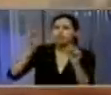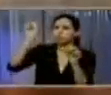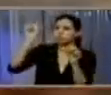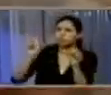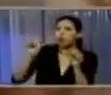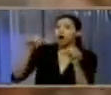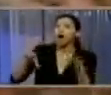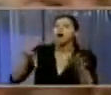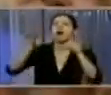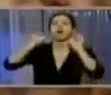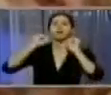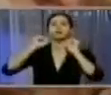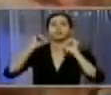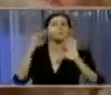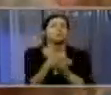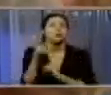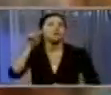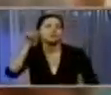se defiende la patria.